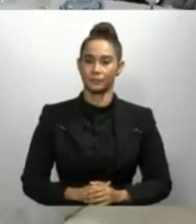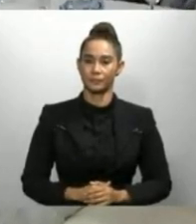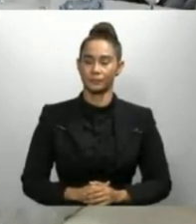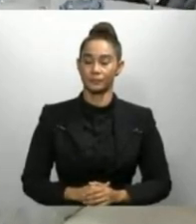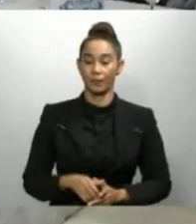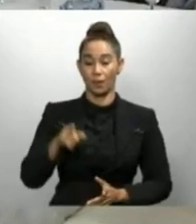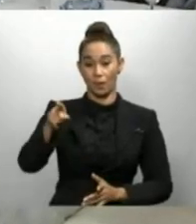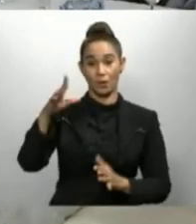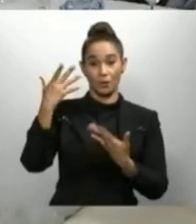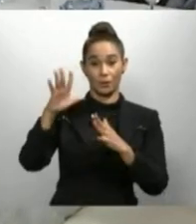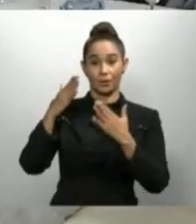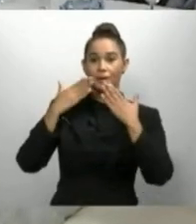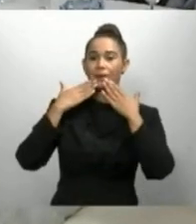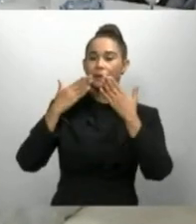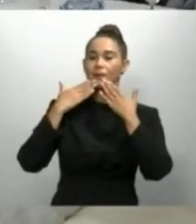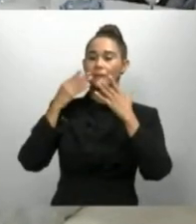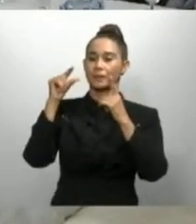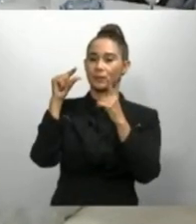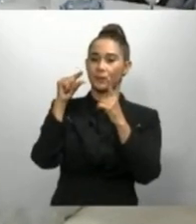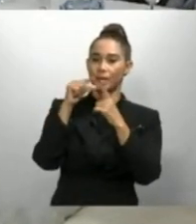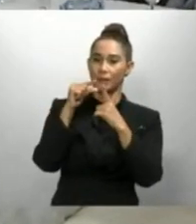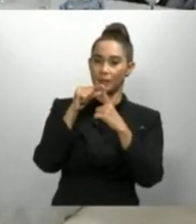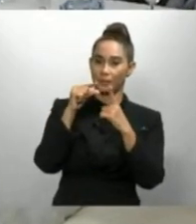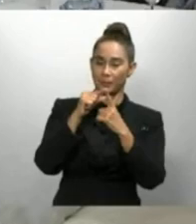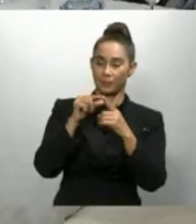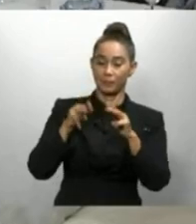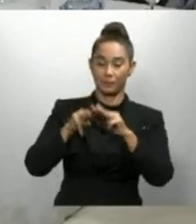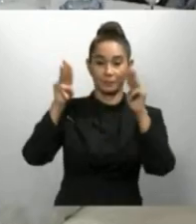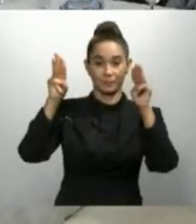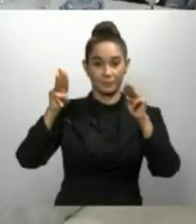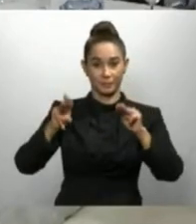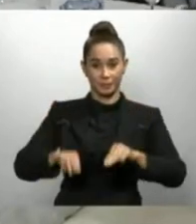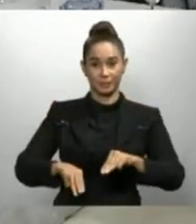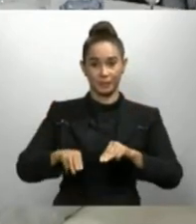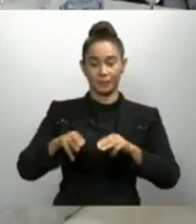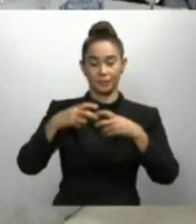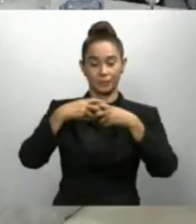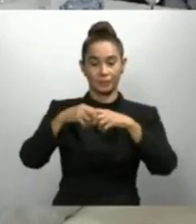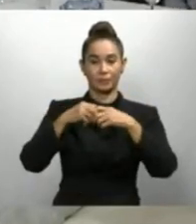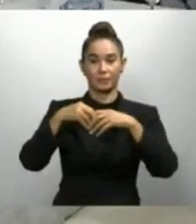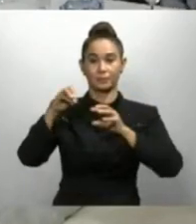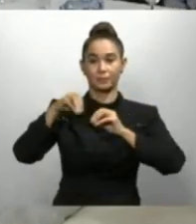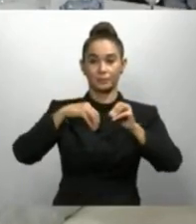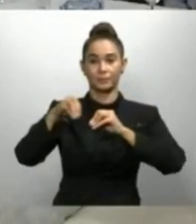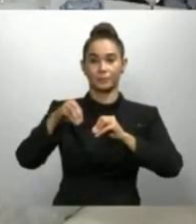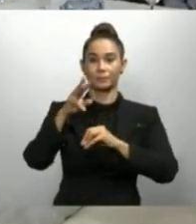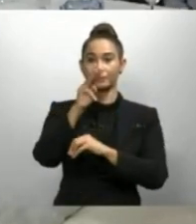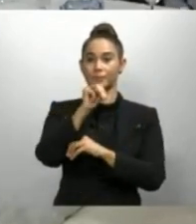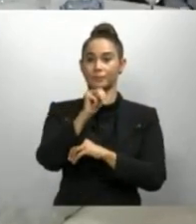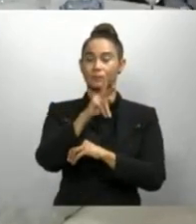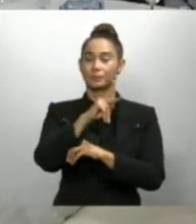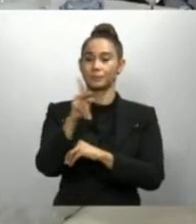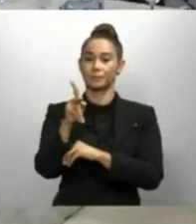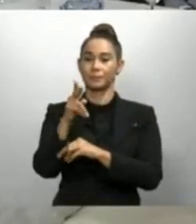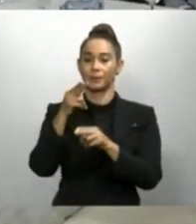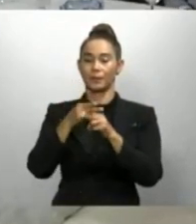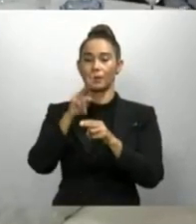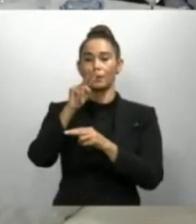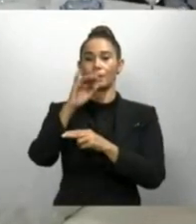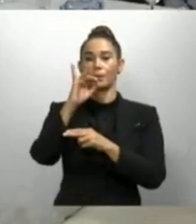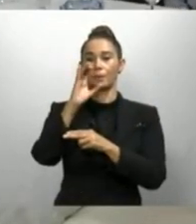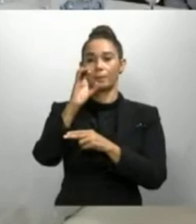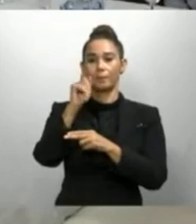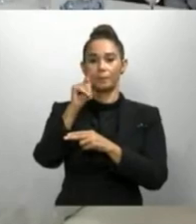Con este aplauso agradecemos las palabras del ministro de Industria, Comercio y MIPYMES, señor Víctor